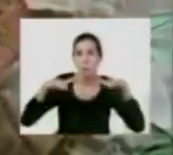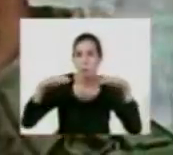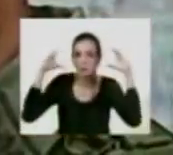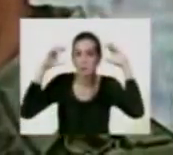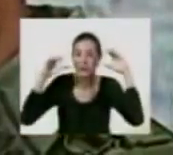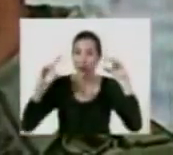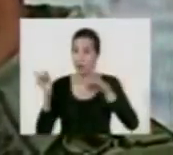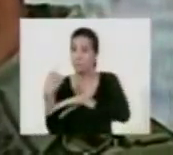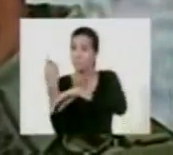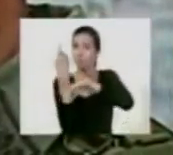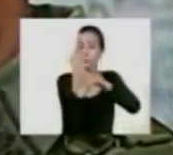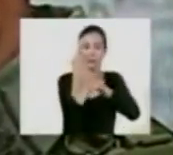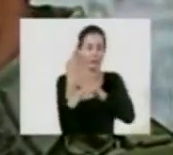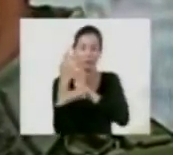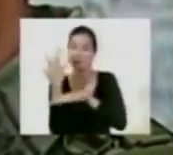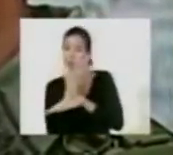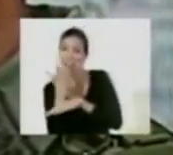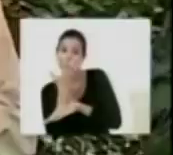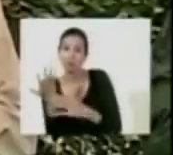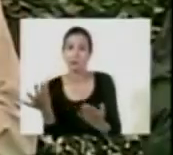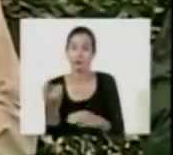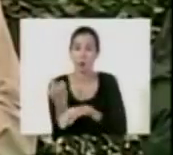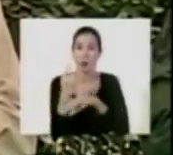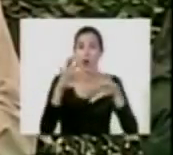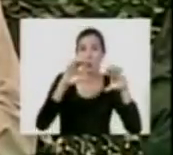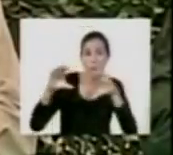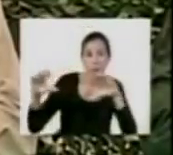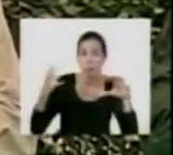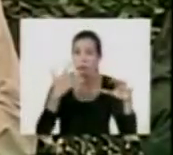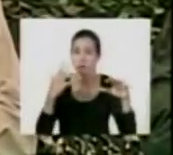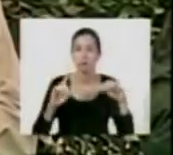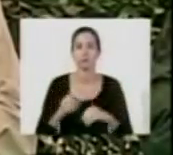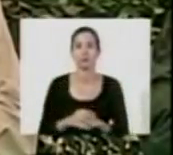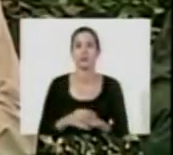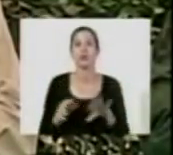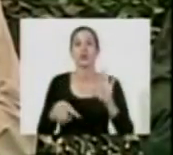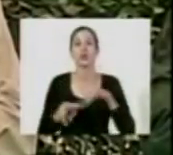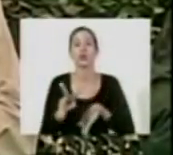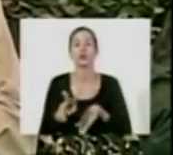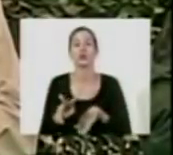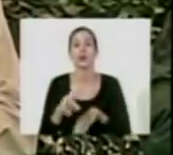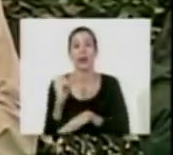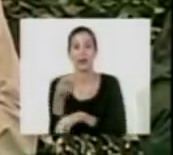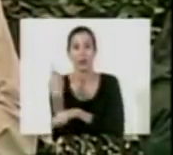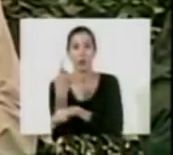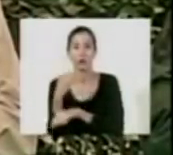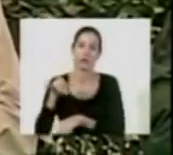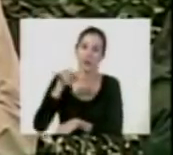graves riesgos de las naves, 12 naves, entre